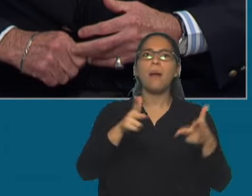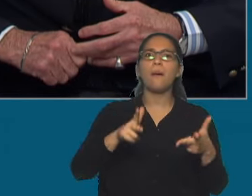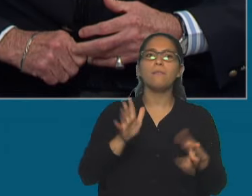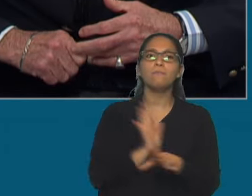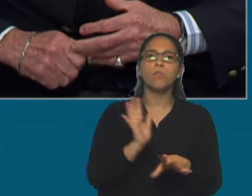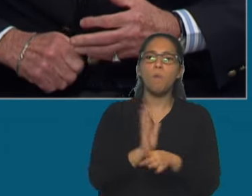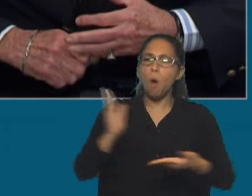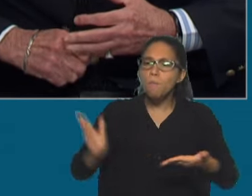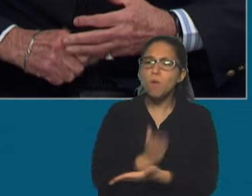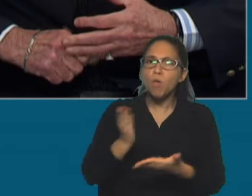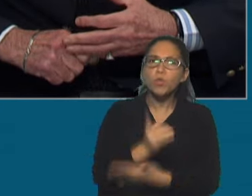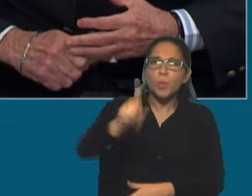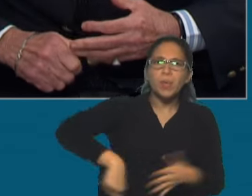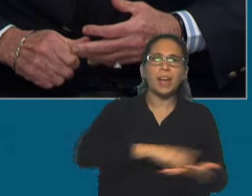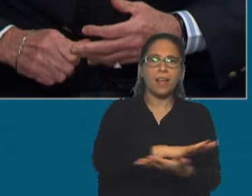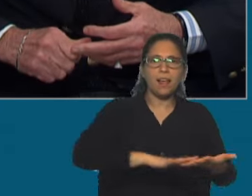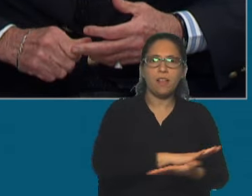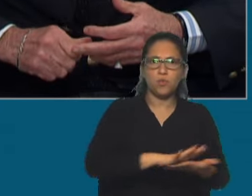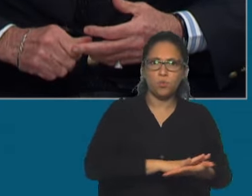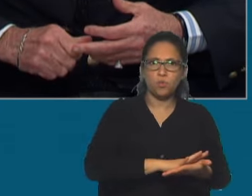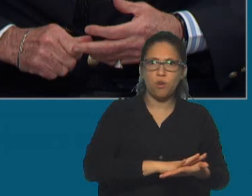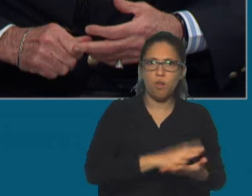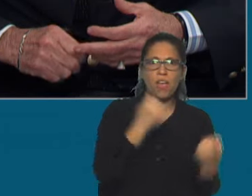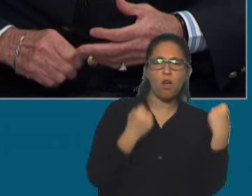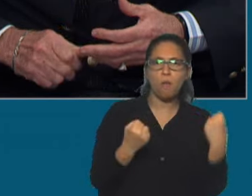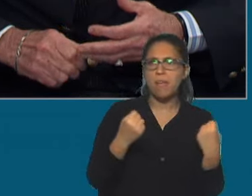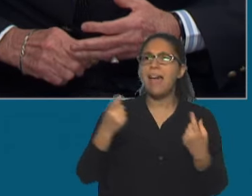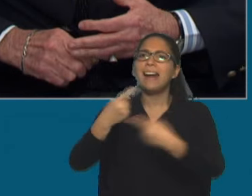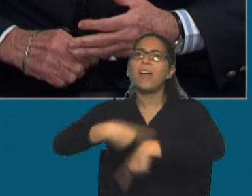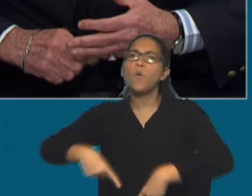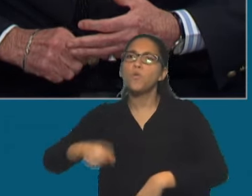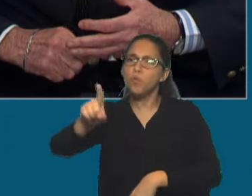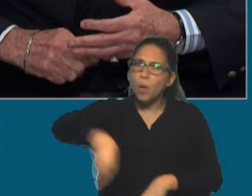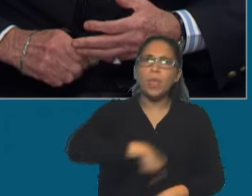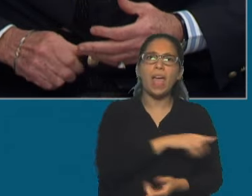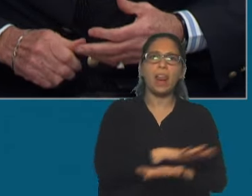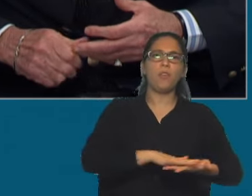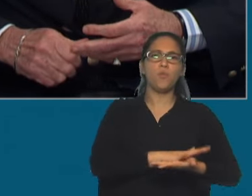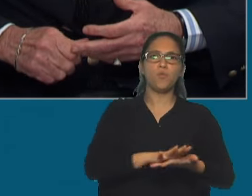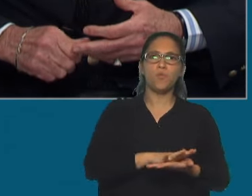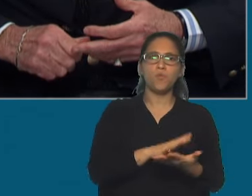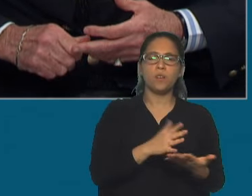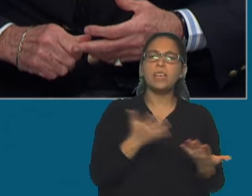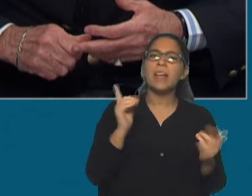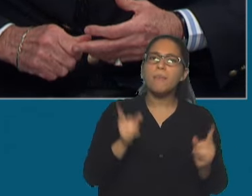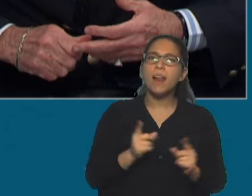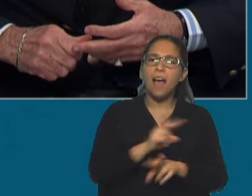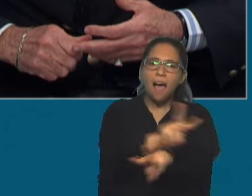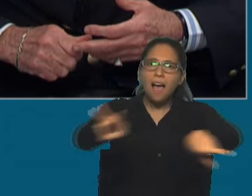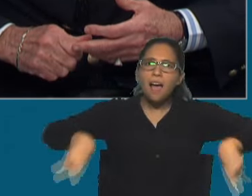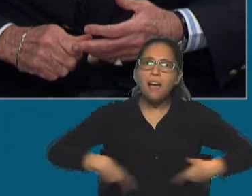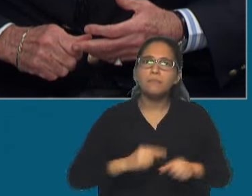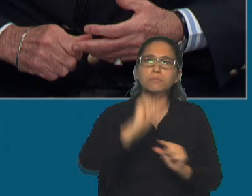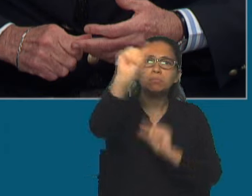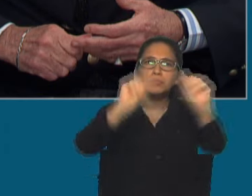con producción, con recursos y producción, y en algunos momentos con cierta distribución.